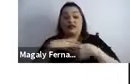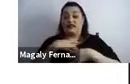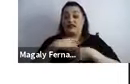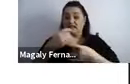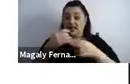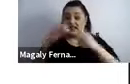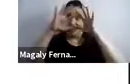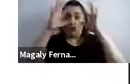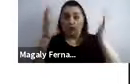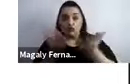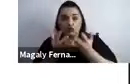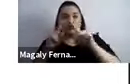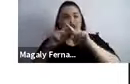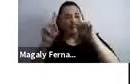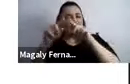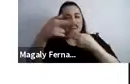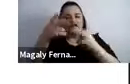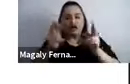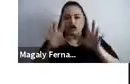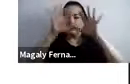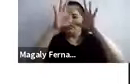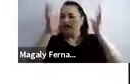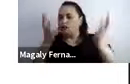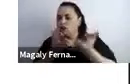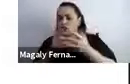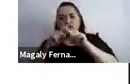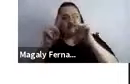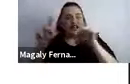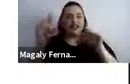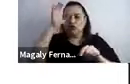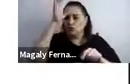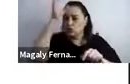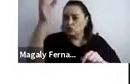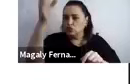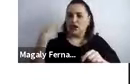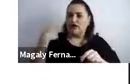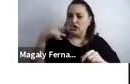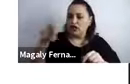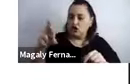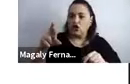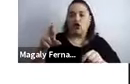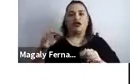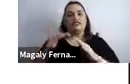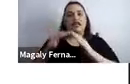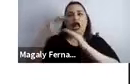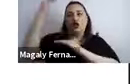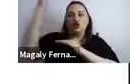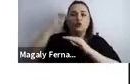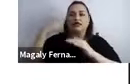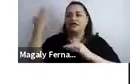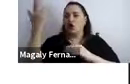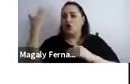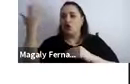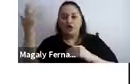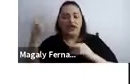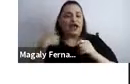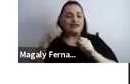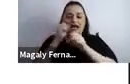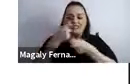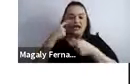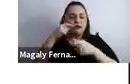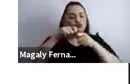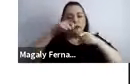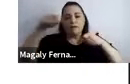diferentes regiones del mundo, diferentes culturas, diferentes religiones, diferentes alturas, diferentes ecologías. Bueno, hacemos una media de